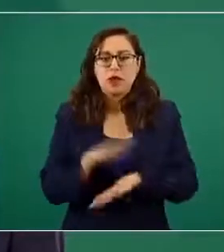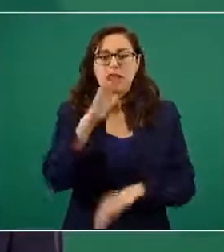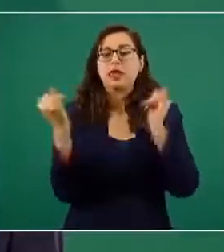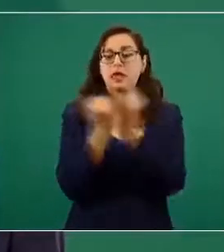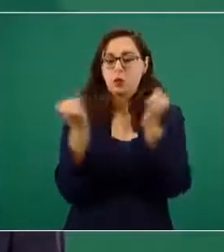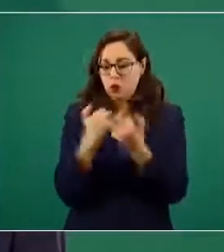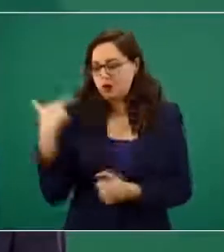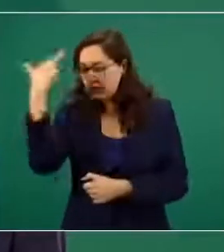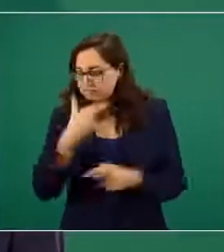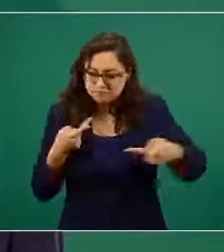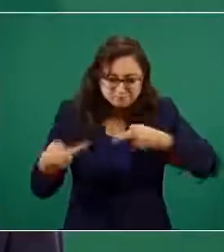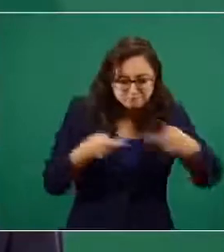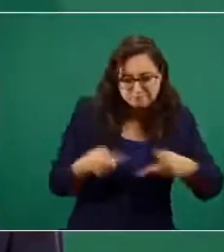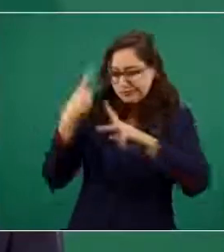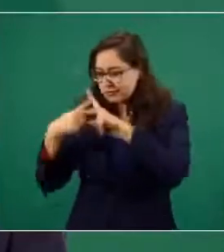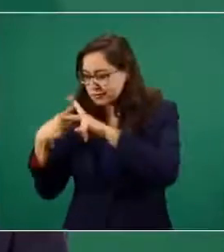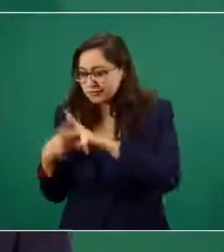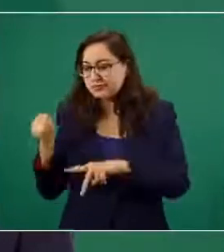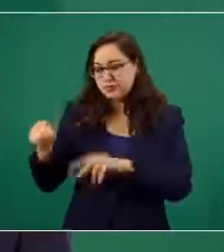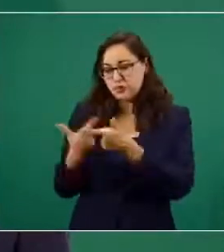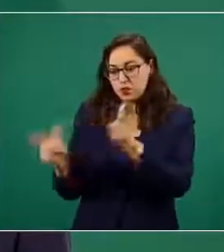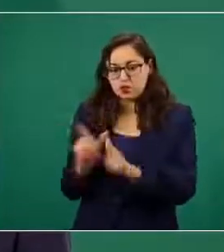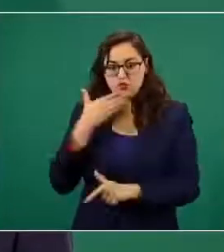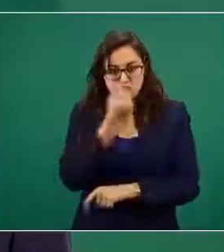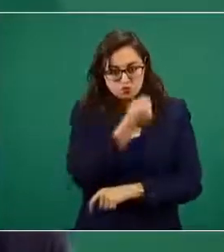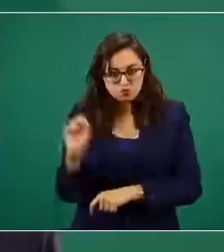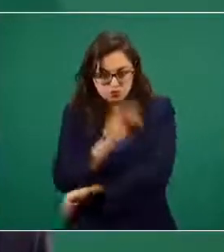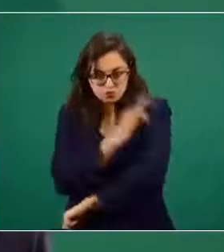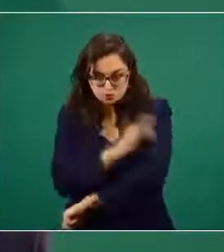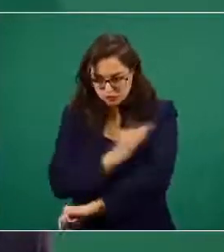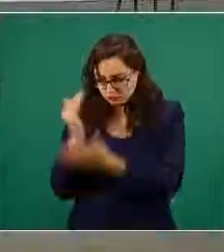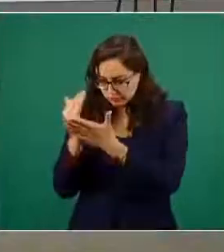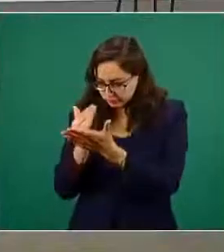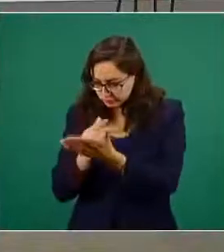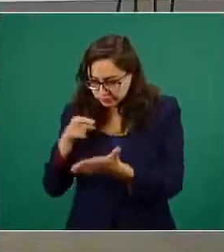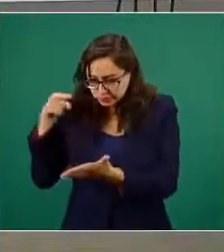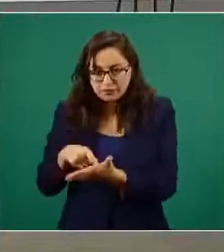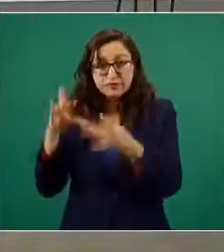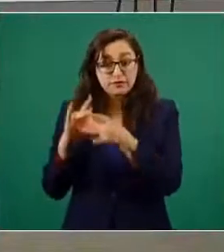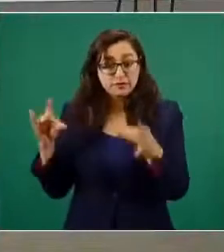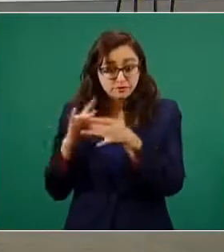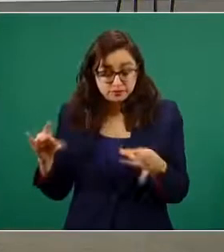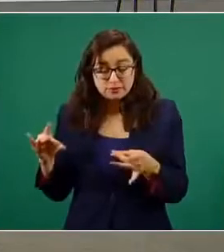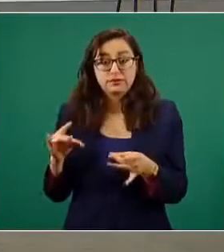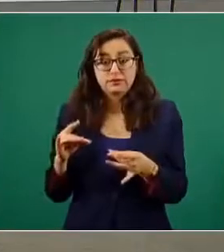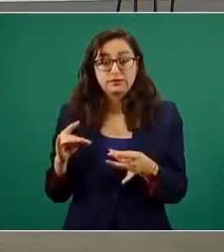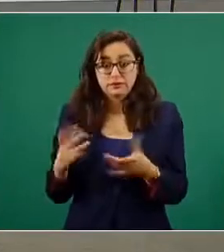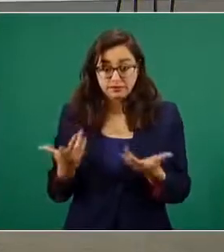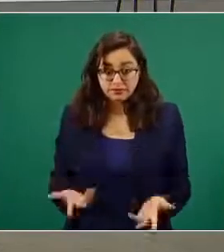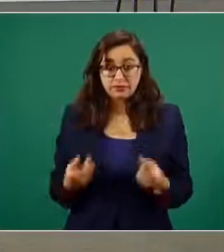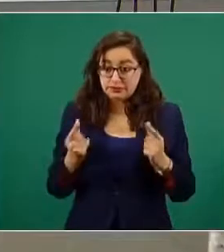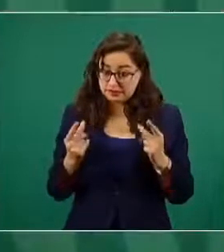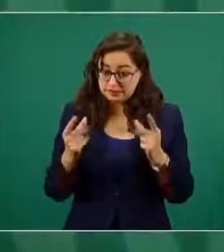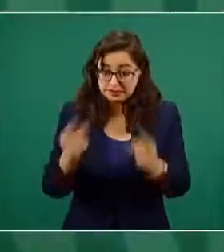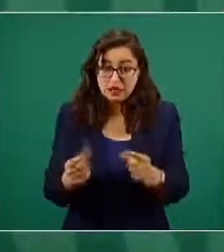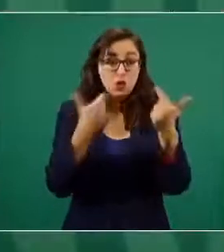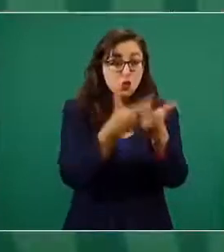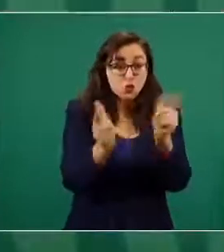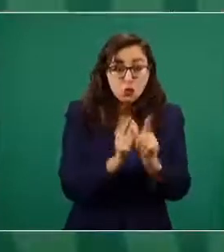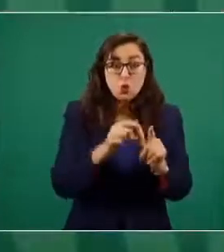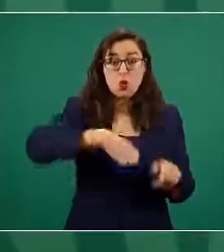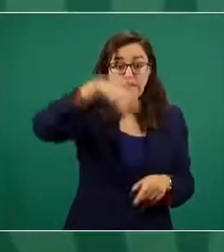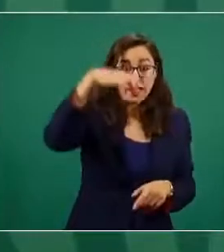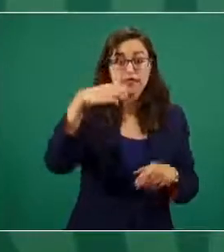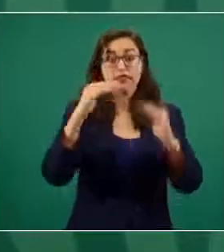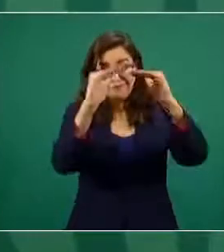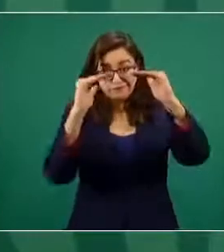epidemiológicos y modelaciones matemáticas que hizo nuestro grupo técnico asesor en vacunación, si logramos tener esta vacunación priorizando las edades, vamos a